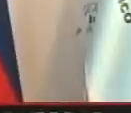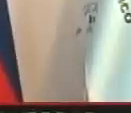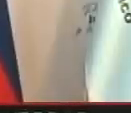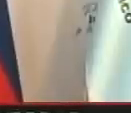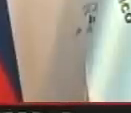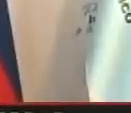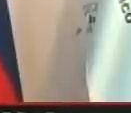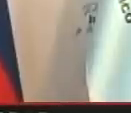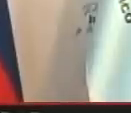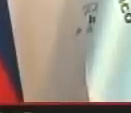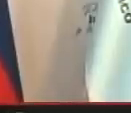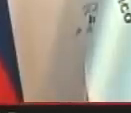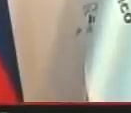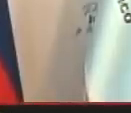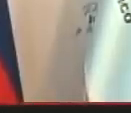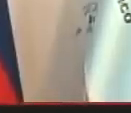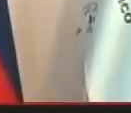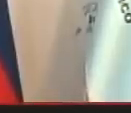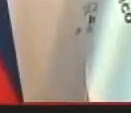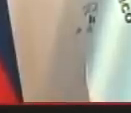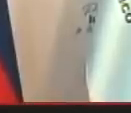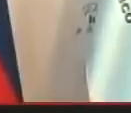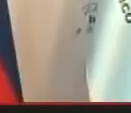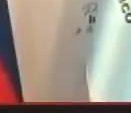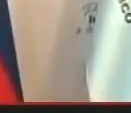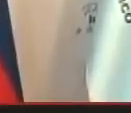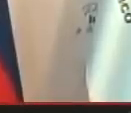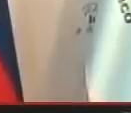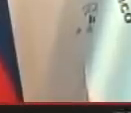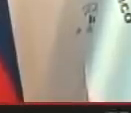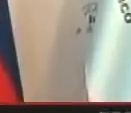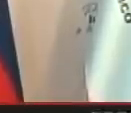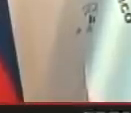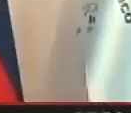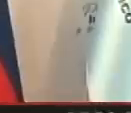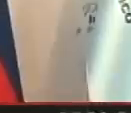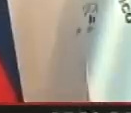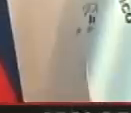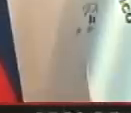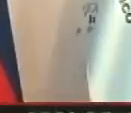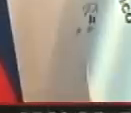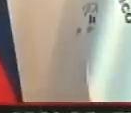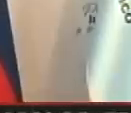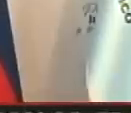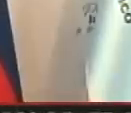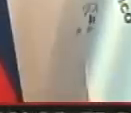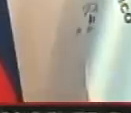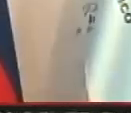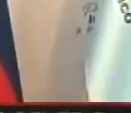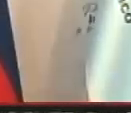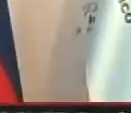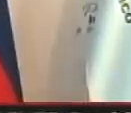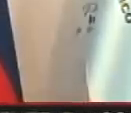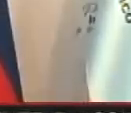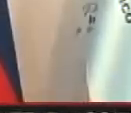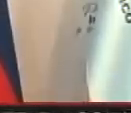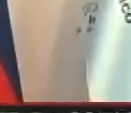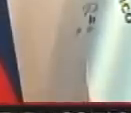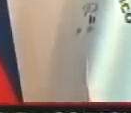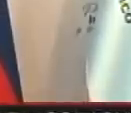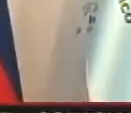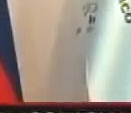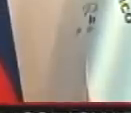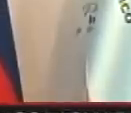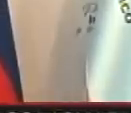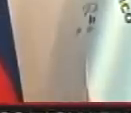para, como dije, de una forma secuencial, preparar un